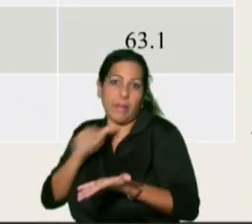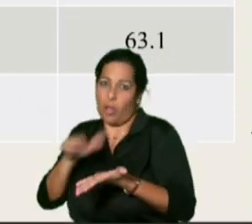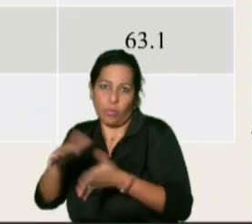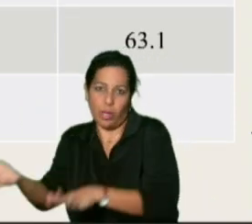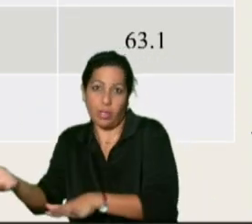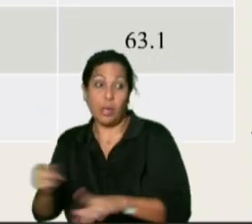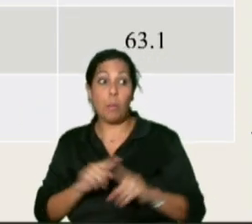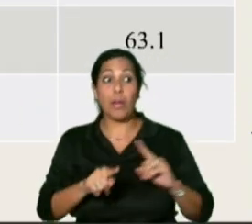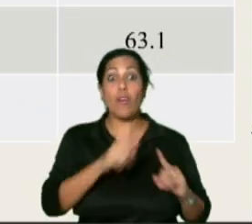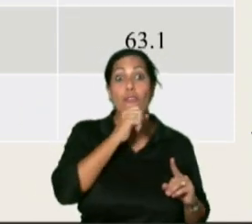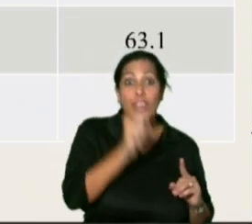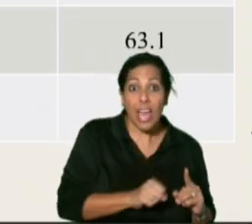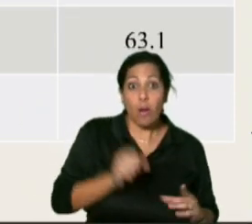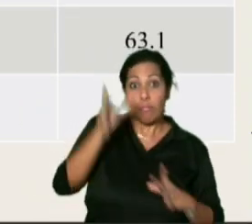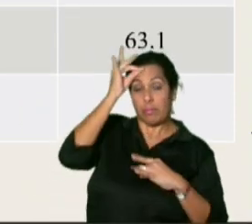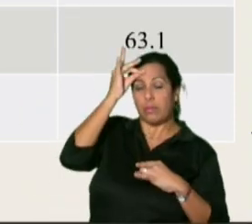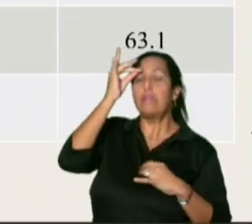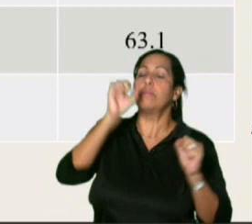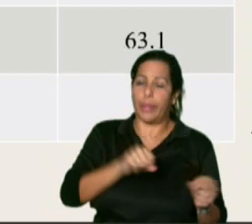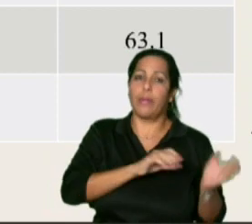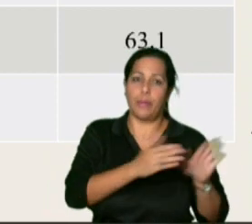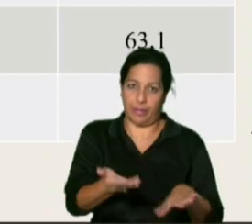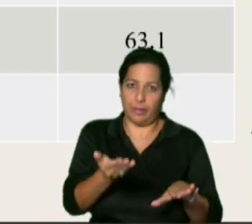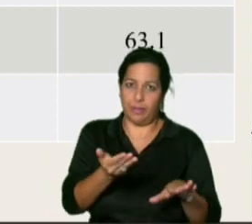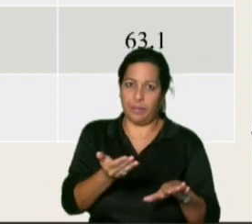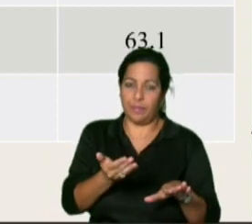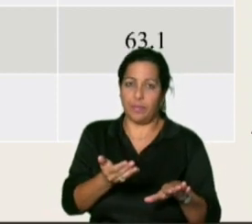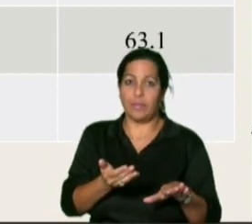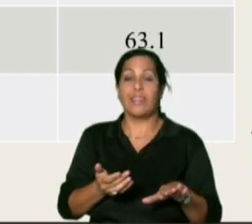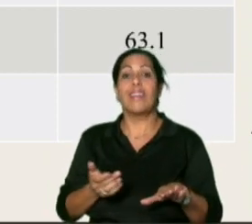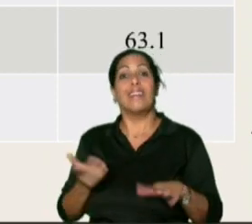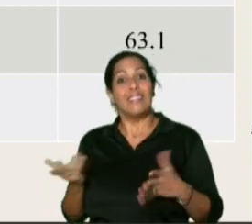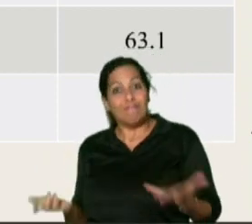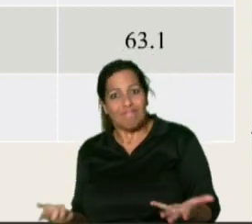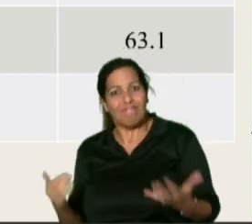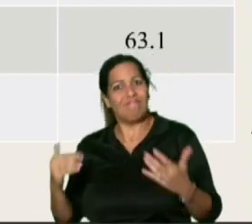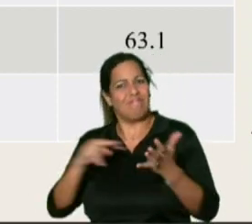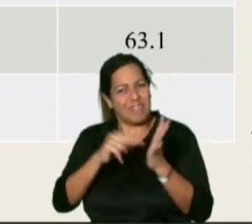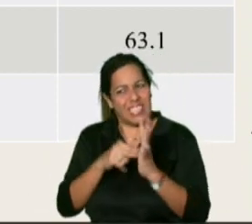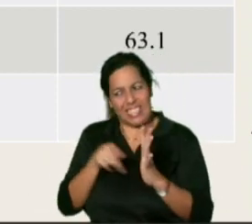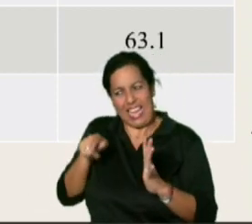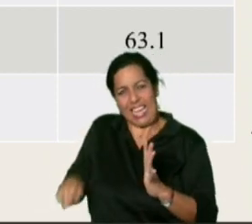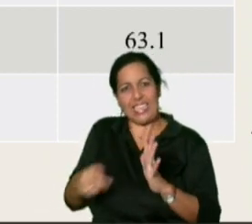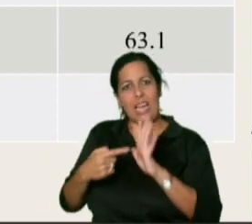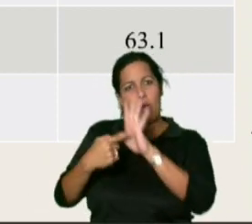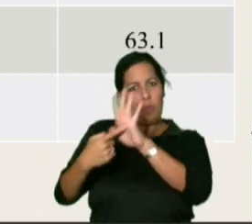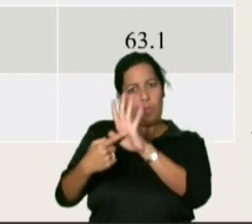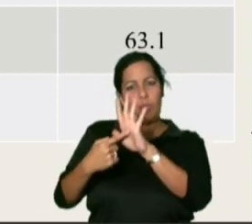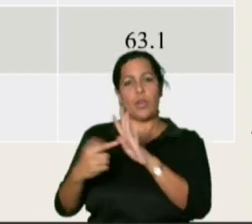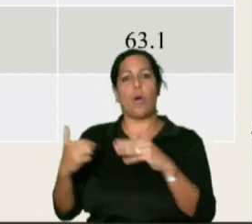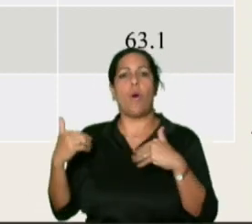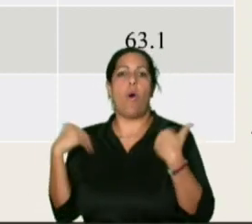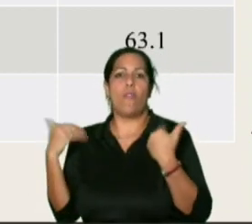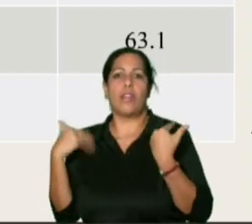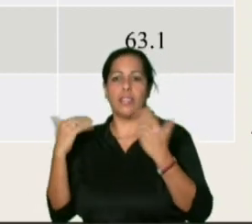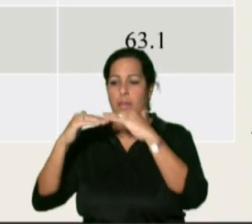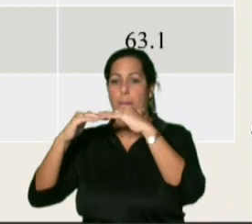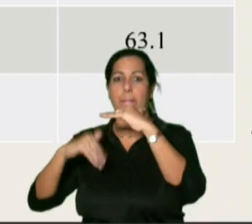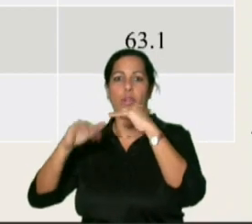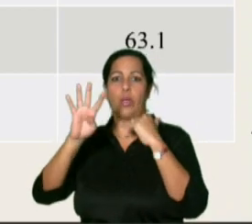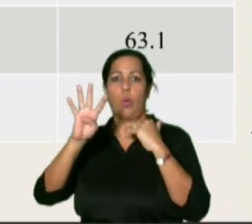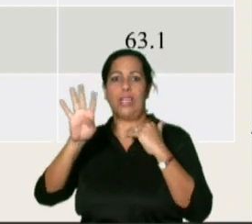derecha, fíjense que tienen la columna donde está el riesgo relativo nuevamente, pero ahora el grupo de referencia son los jóvenes, menores